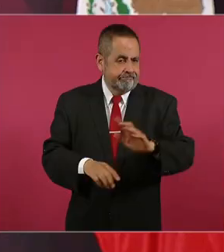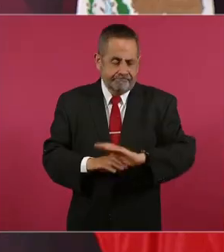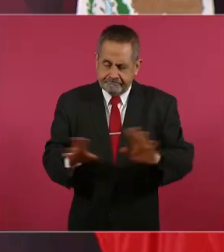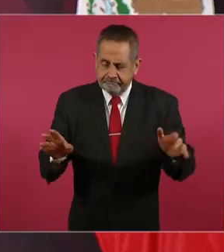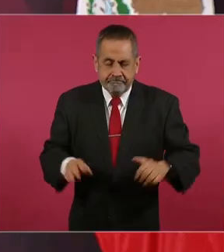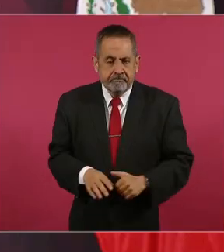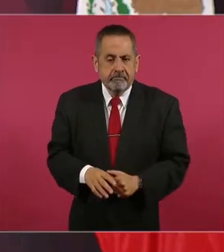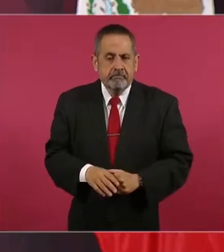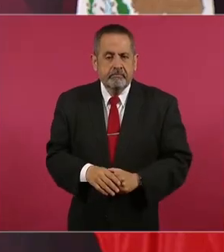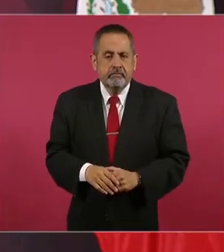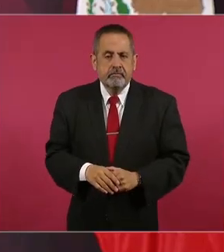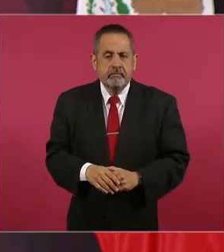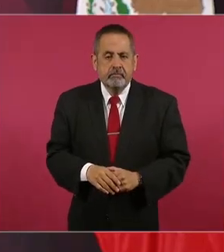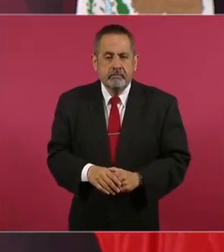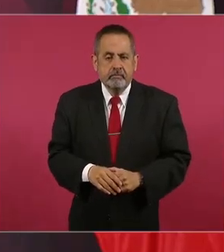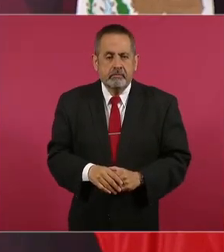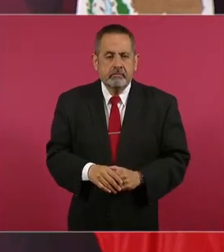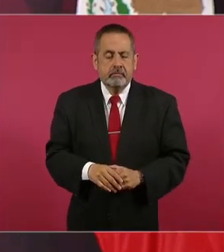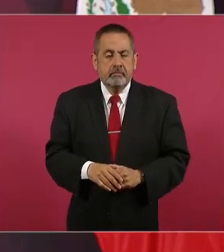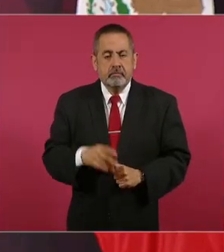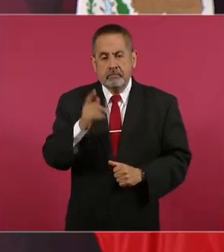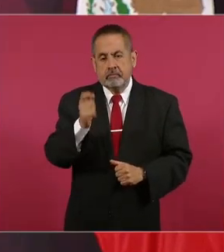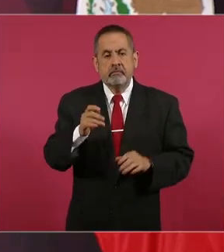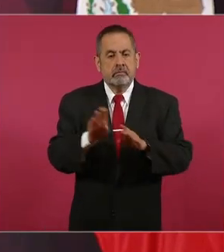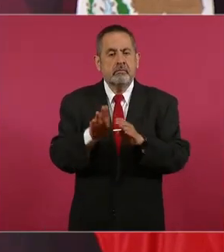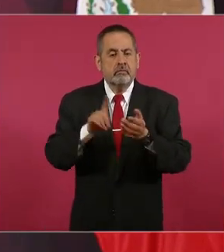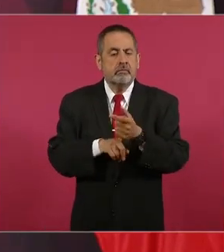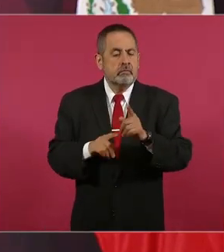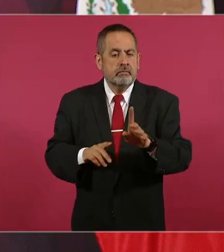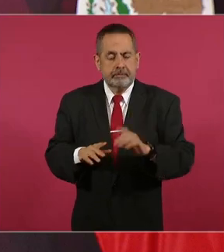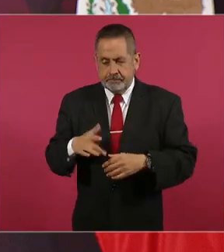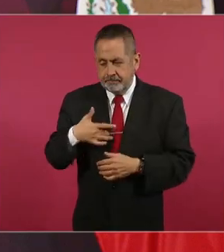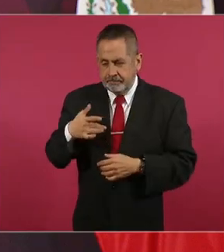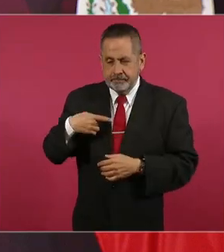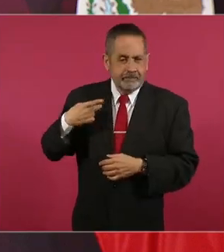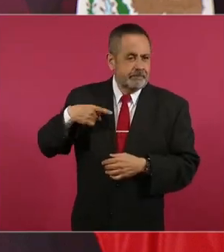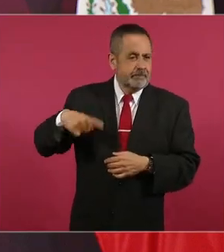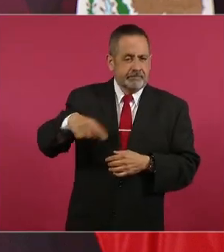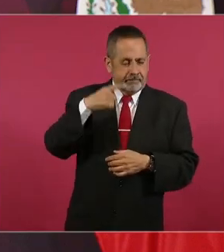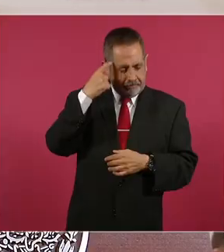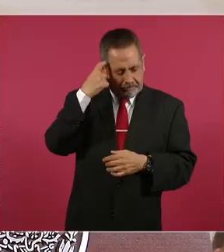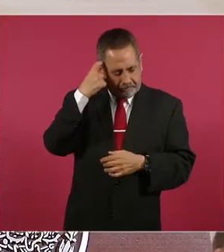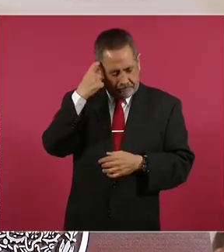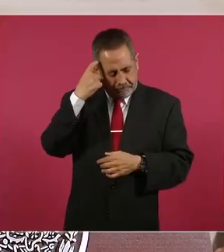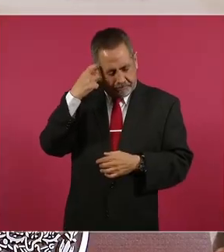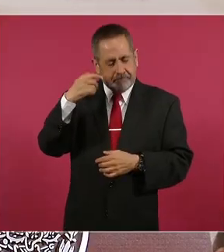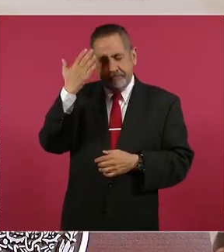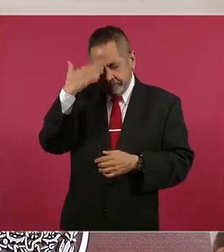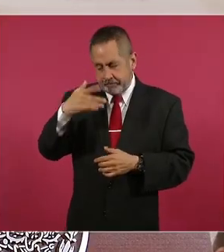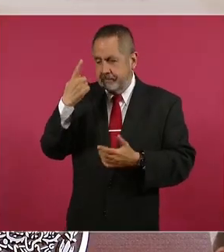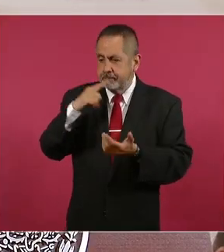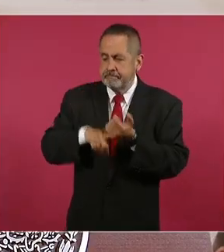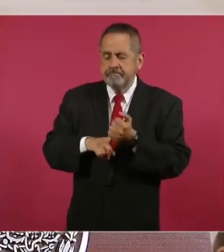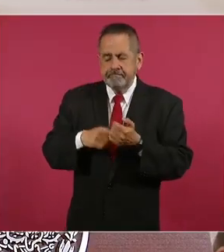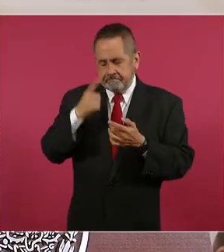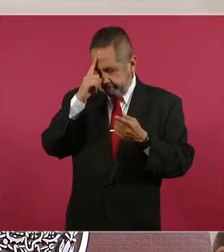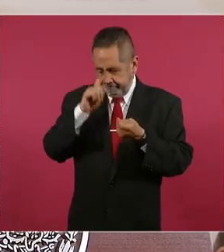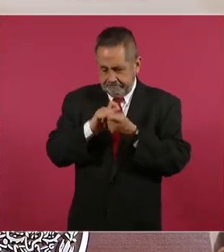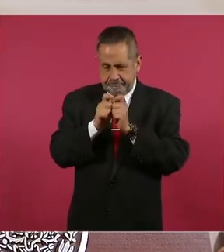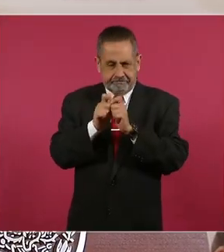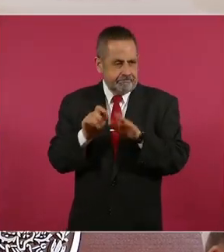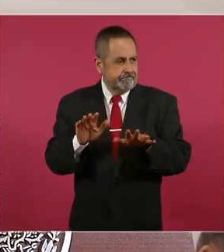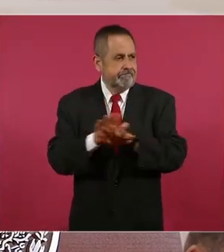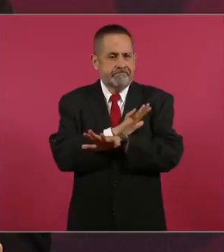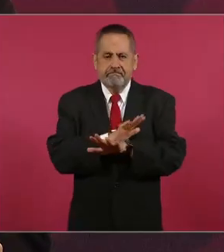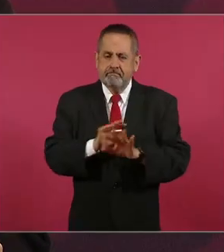imagínense cómo ha internalizado la gente la importancia del cambio. Si